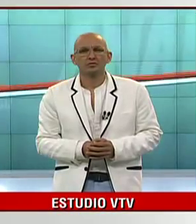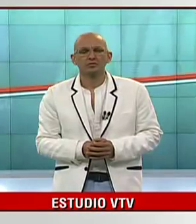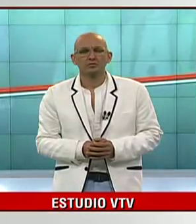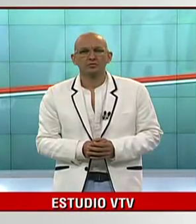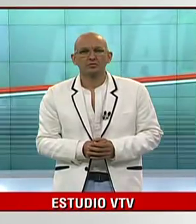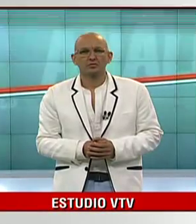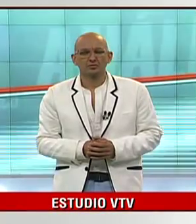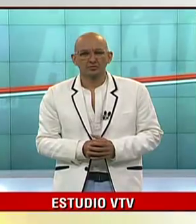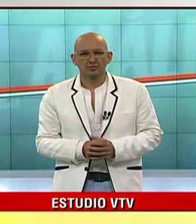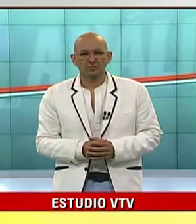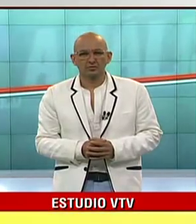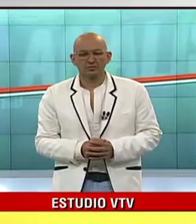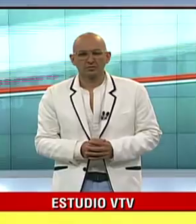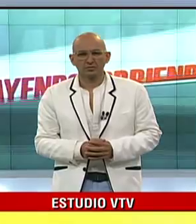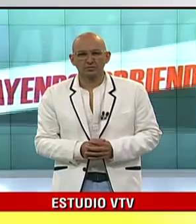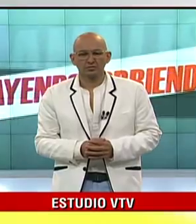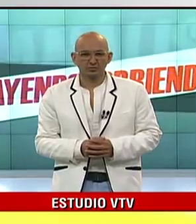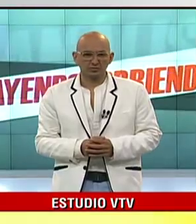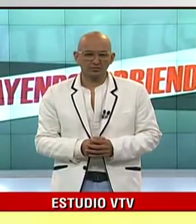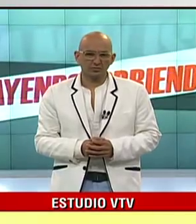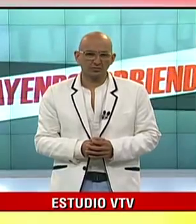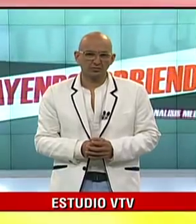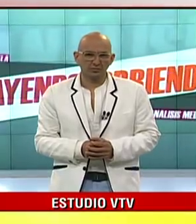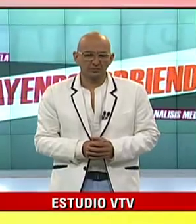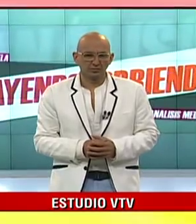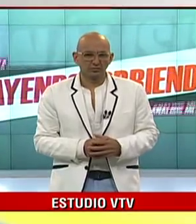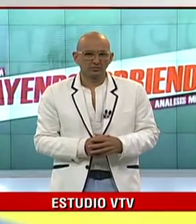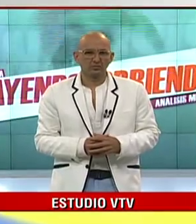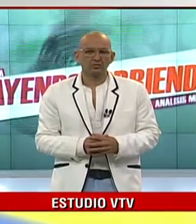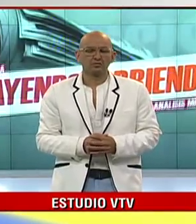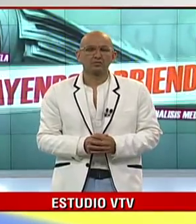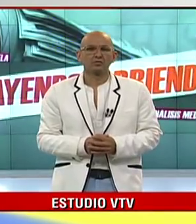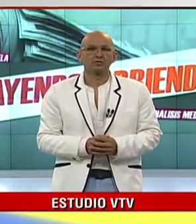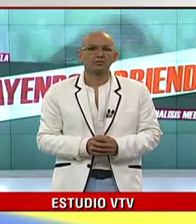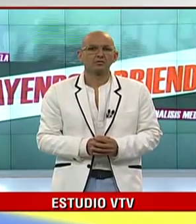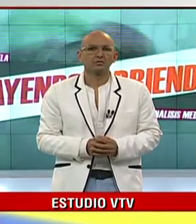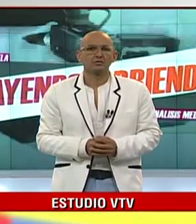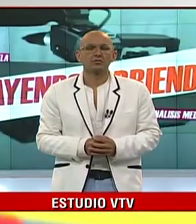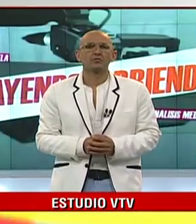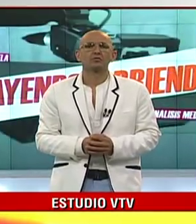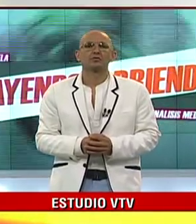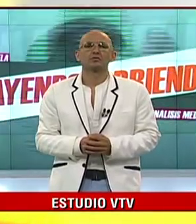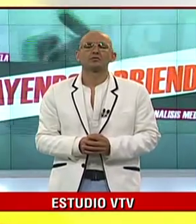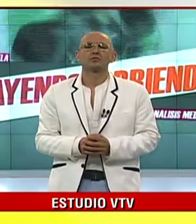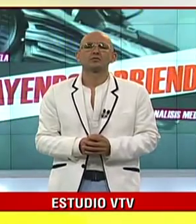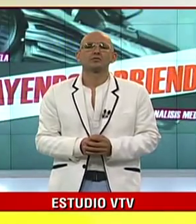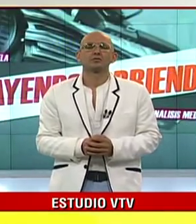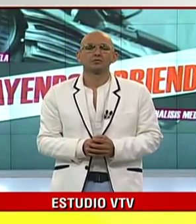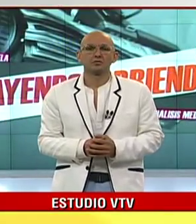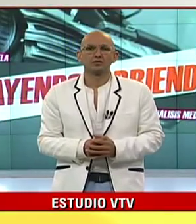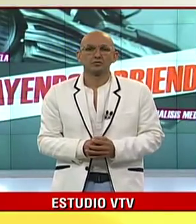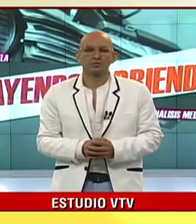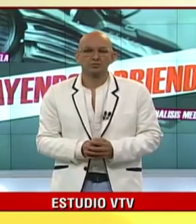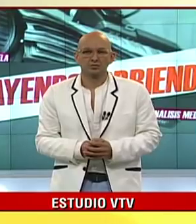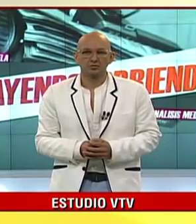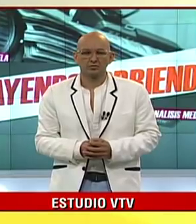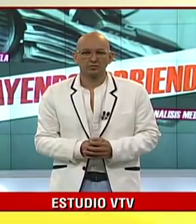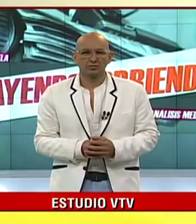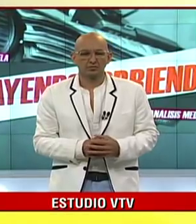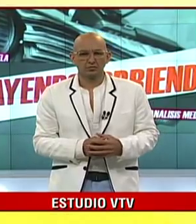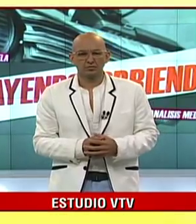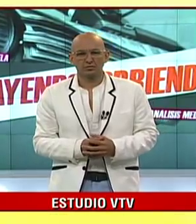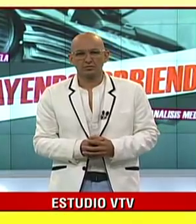el pueblo de Venezuela sobre estas circunstancias y a mantener la consigna. Gobernar y